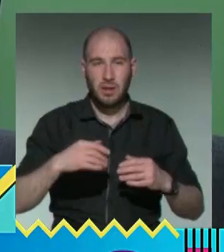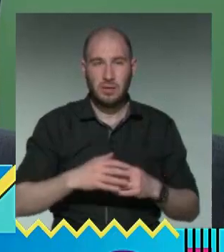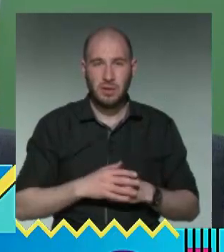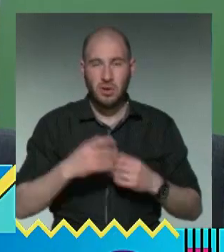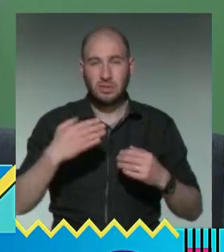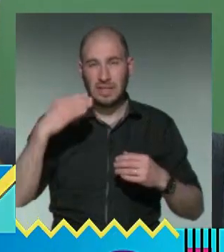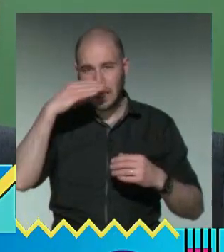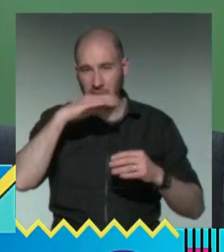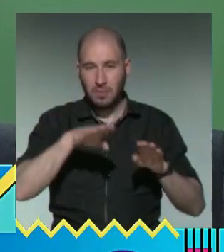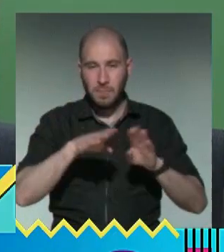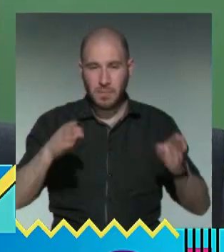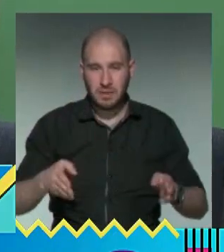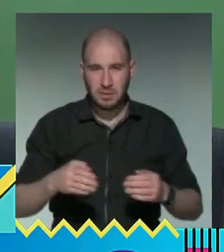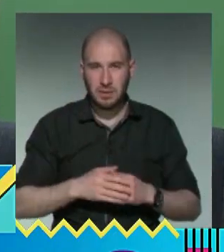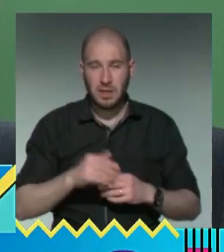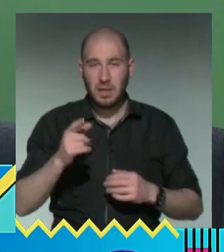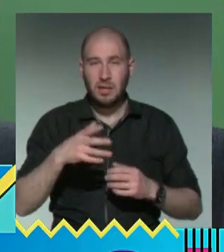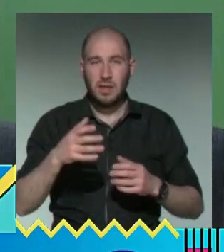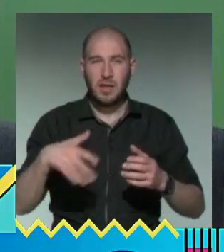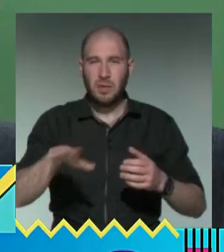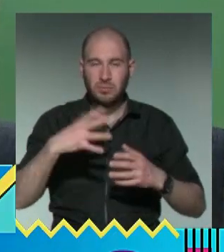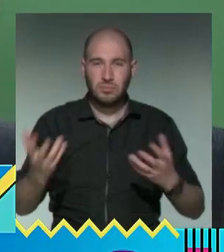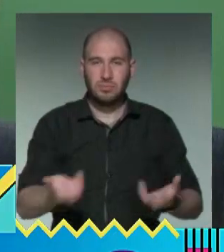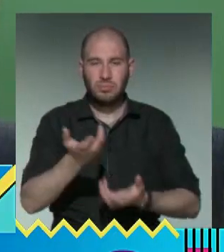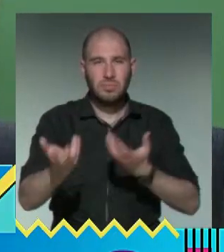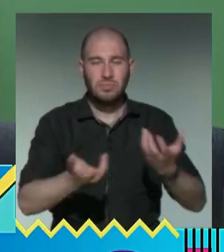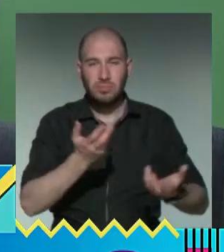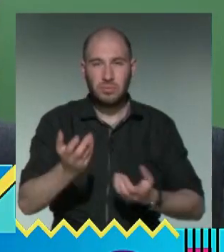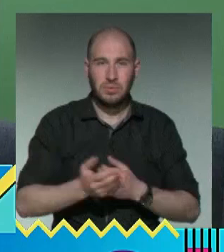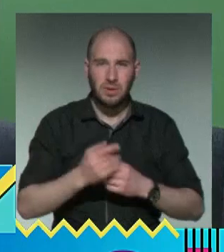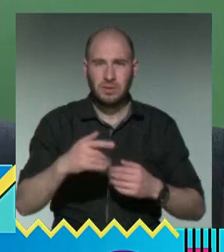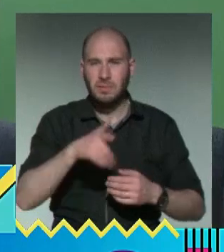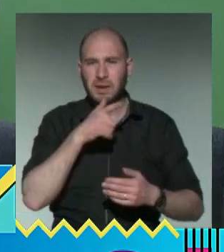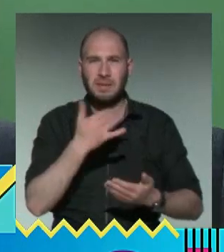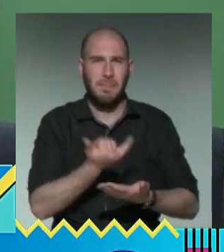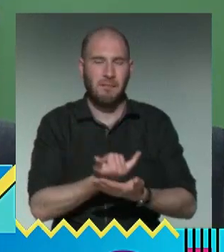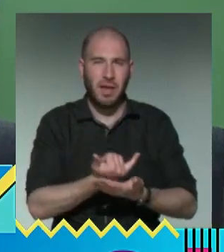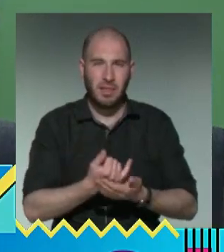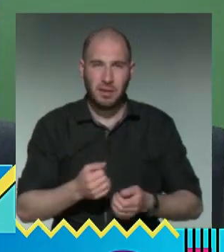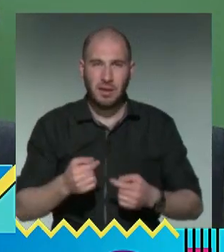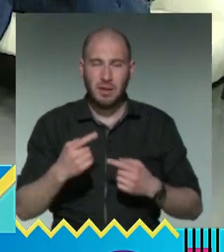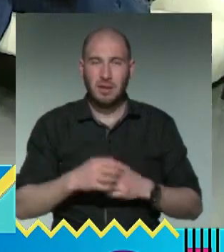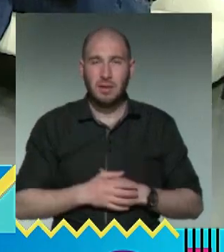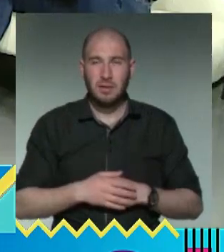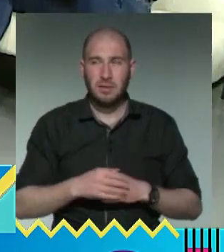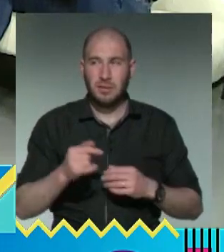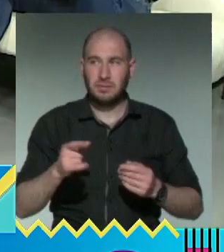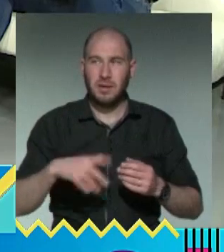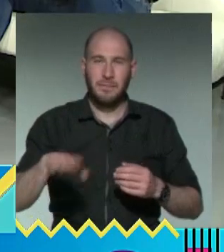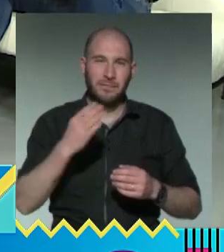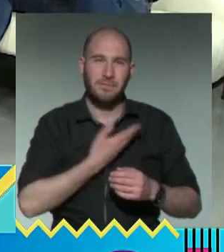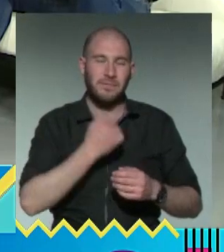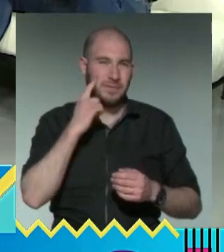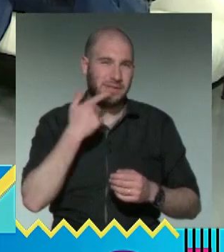algo negro en una mesa, ya se calefaccionaba todo el ambiente. Y es algo muy tonto, realmente. Es algo muy elemental. No es tonto, es física eso.